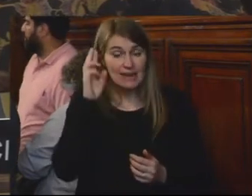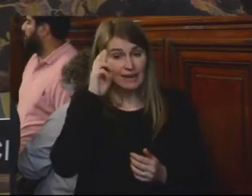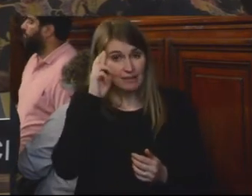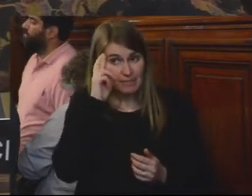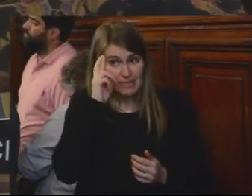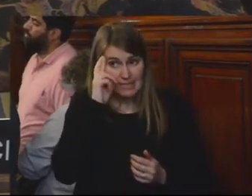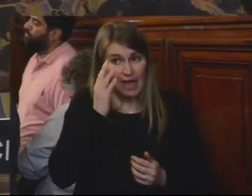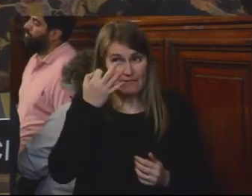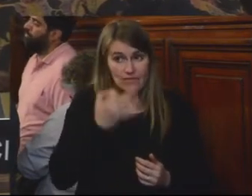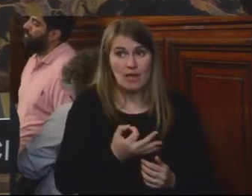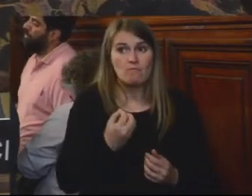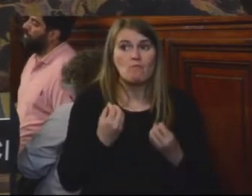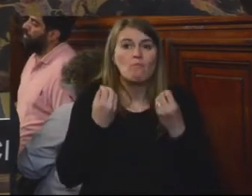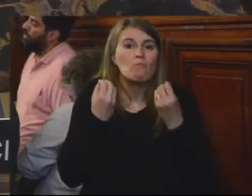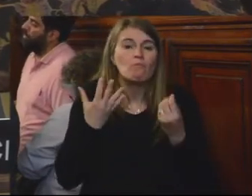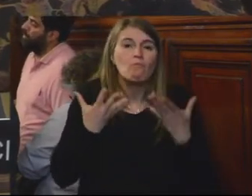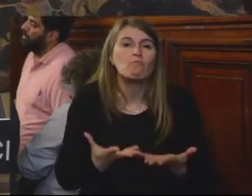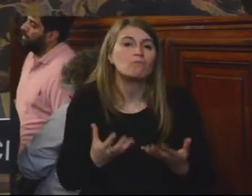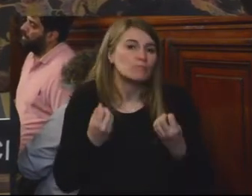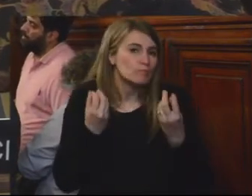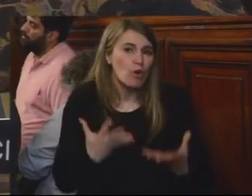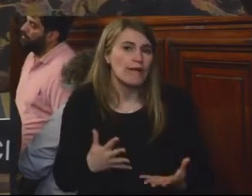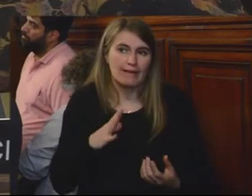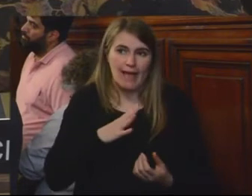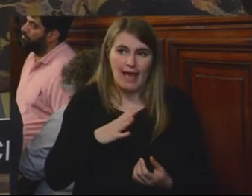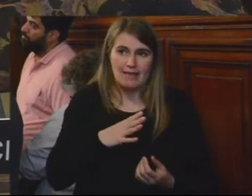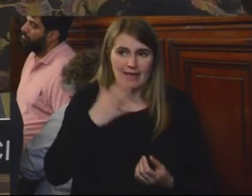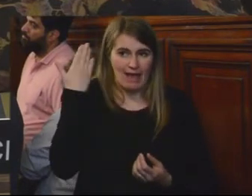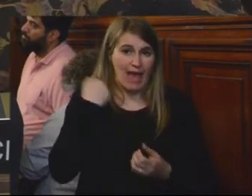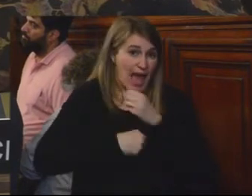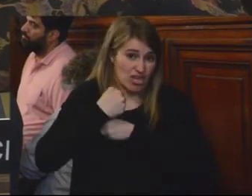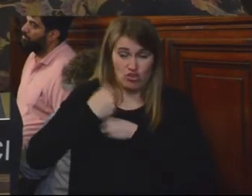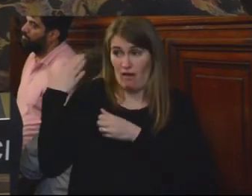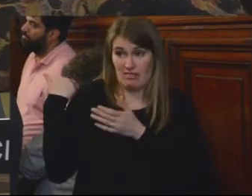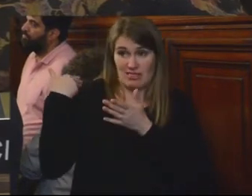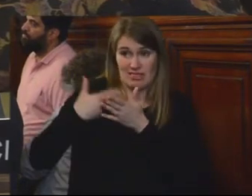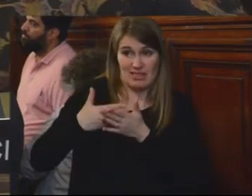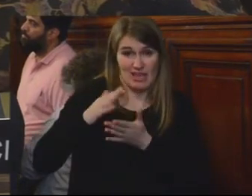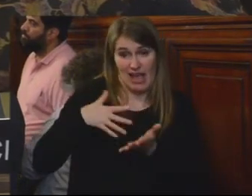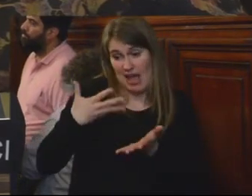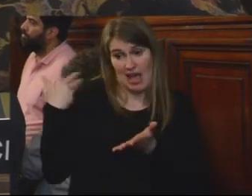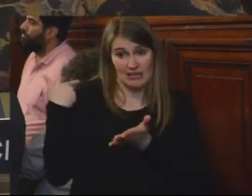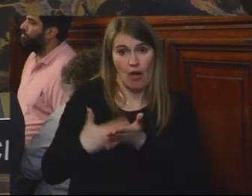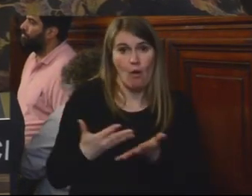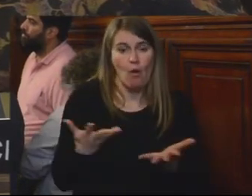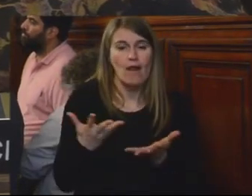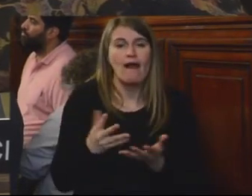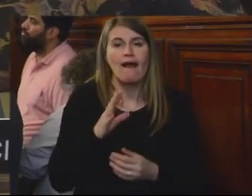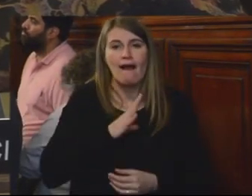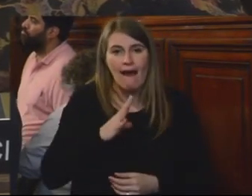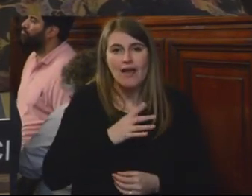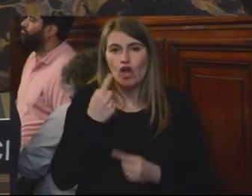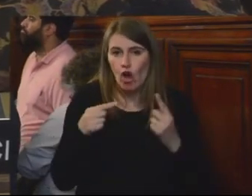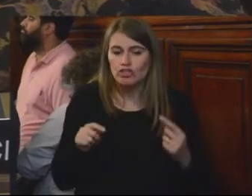se producen unos años a esta parte como fue señalada en la presentación algunas precedentes judiciales